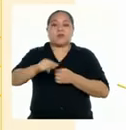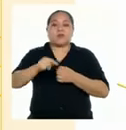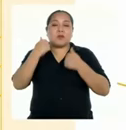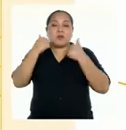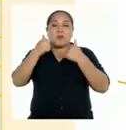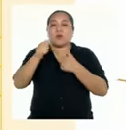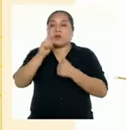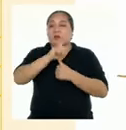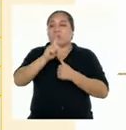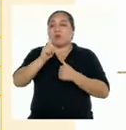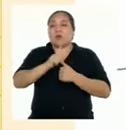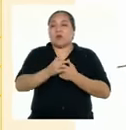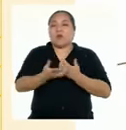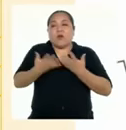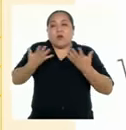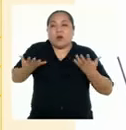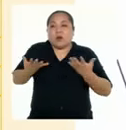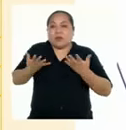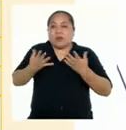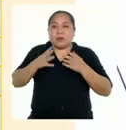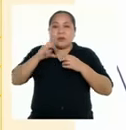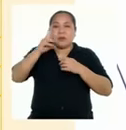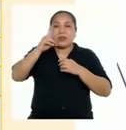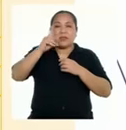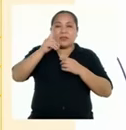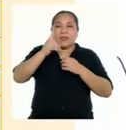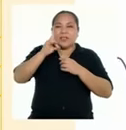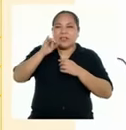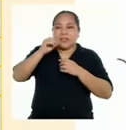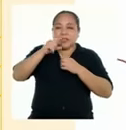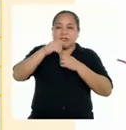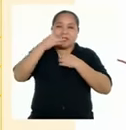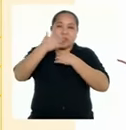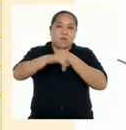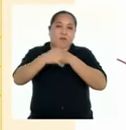contradicciones, digresiones o vacíos de información.